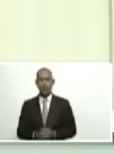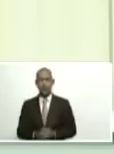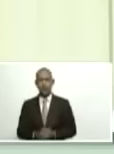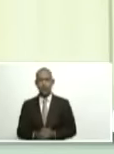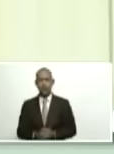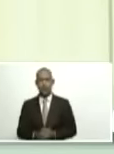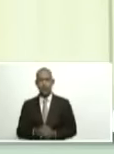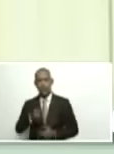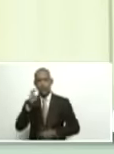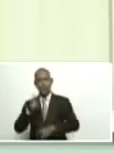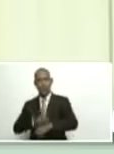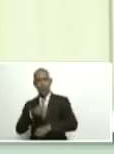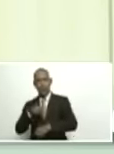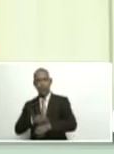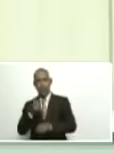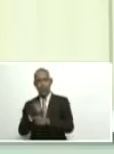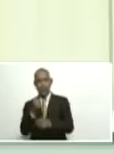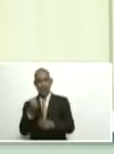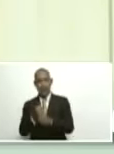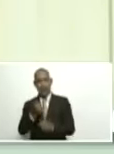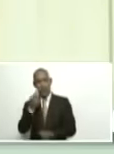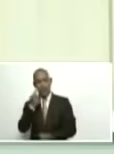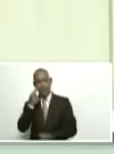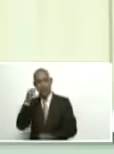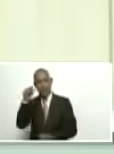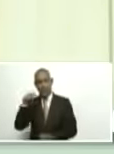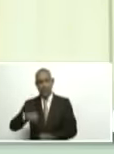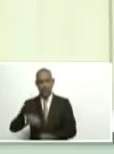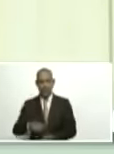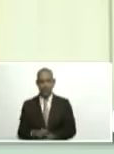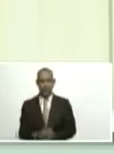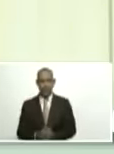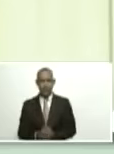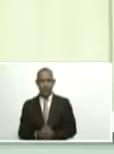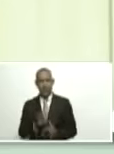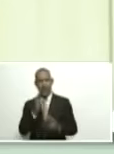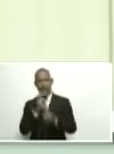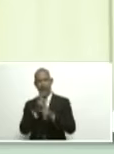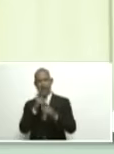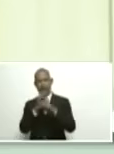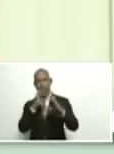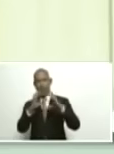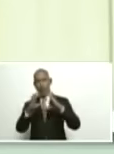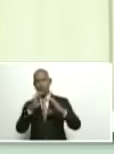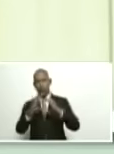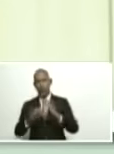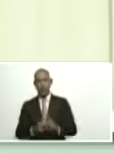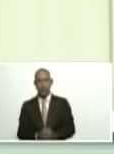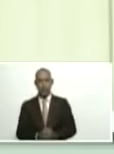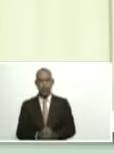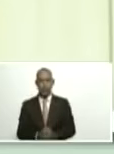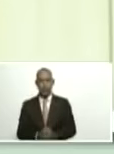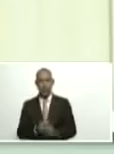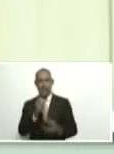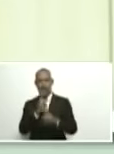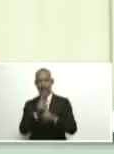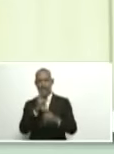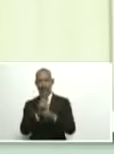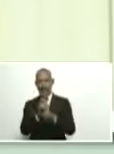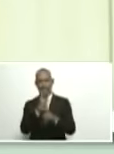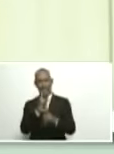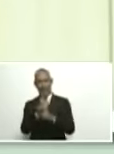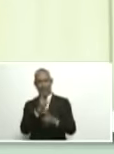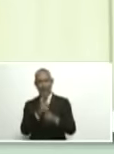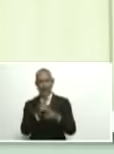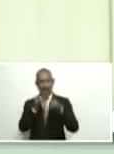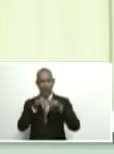Es una de las tareas pendientes hoy, la red comunicativa, la red de redes,